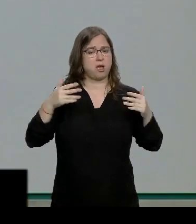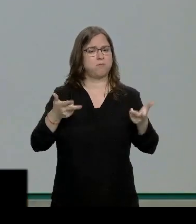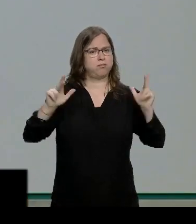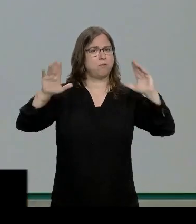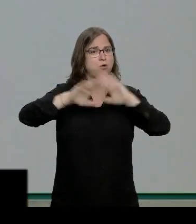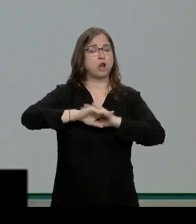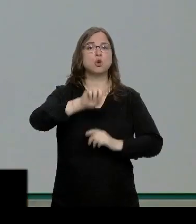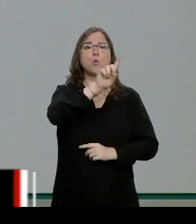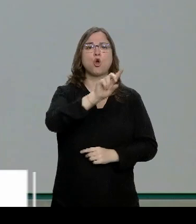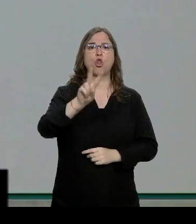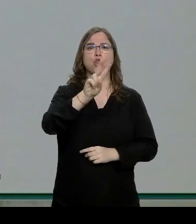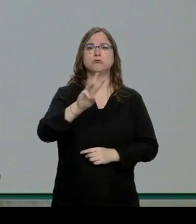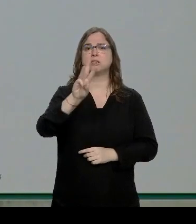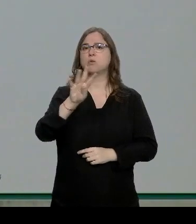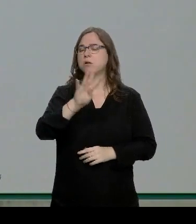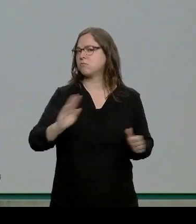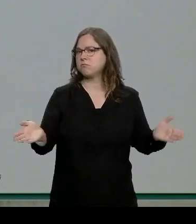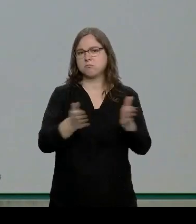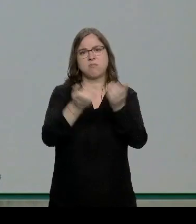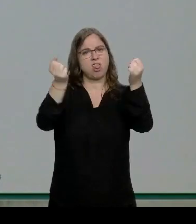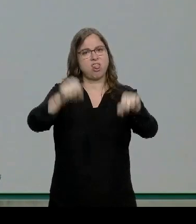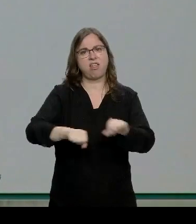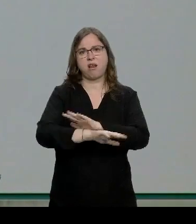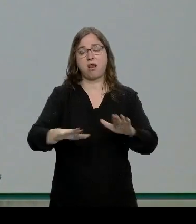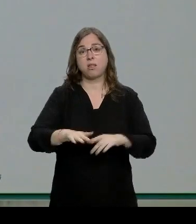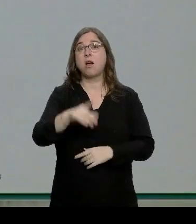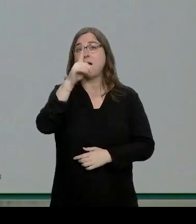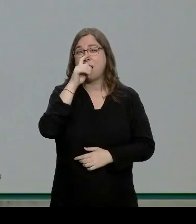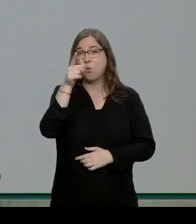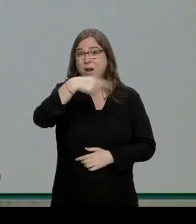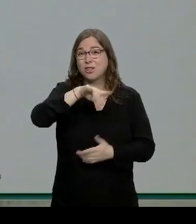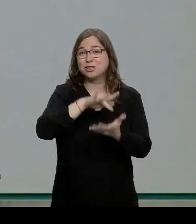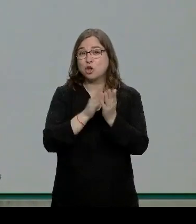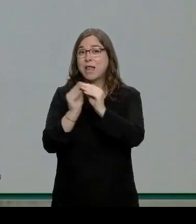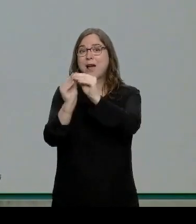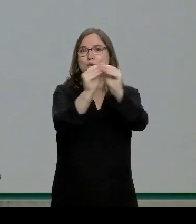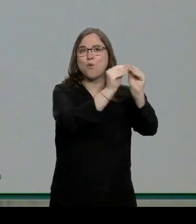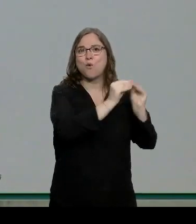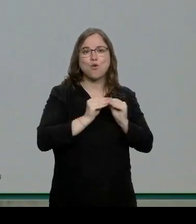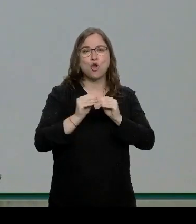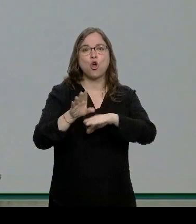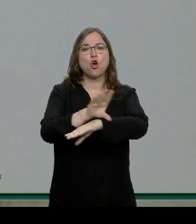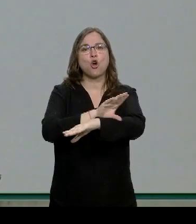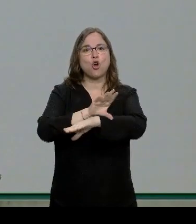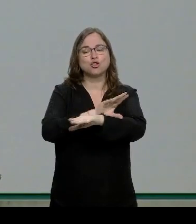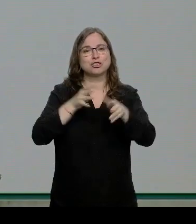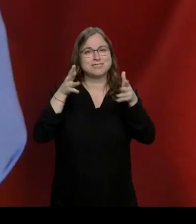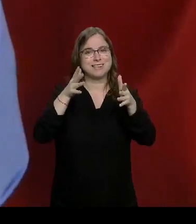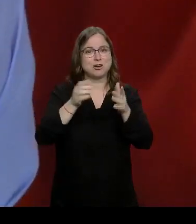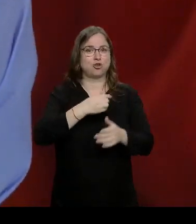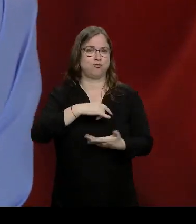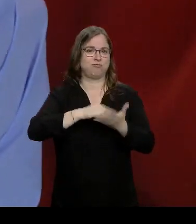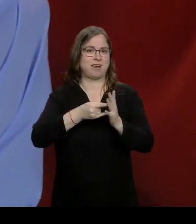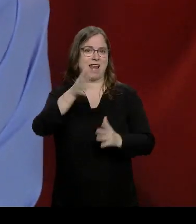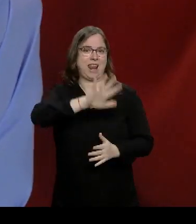1, 2, 3 y 4, está cerrado. Y quiero recordarles que esto fue un acuerdo unánime del Consejo Interterritorial del Sistema Nacional de Salud.